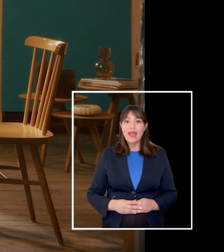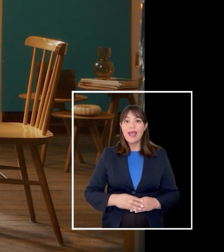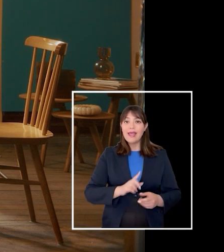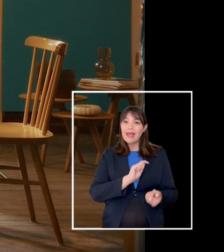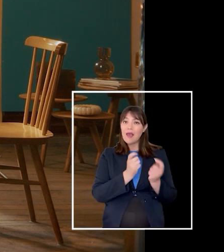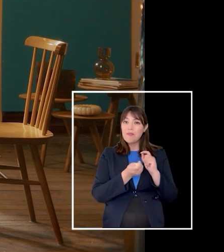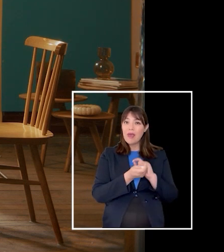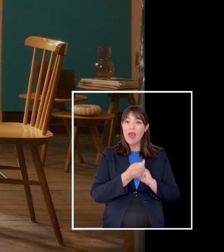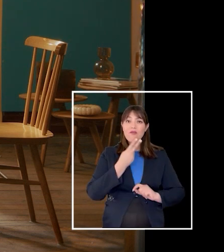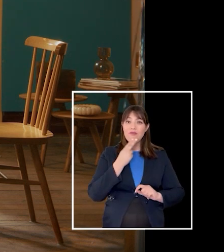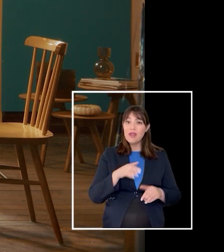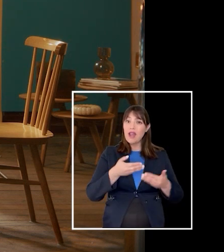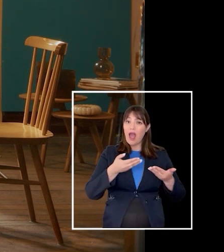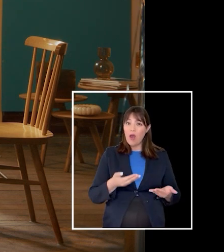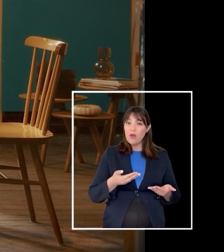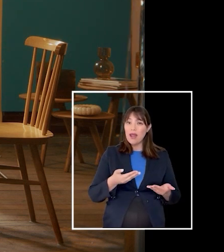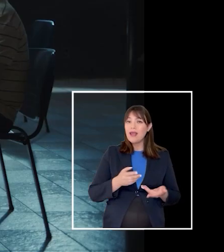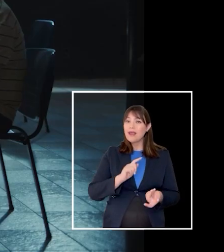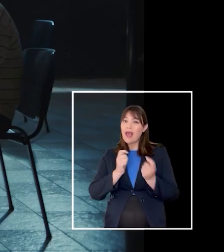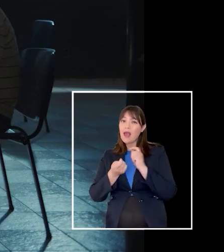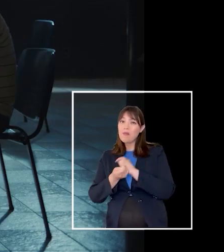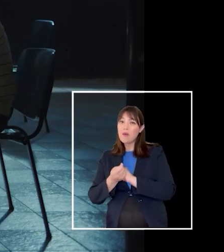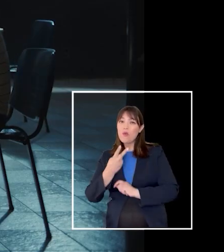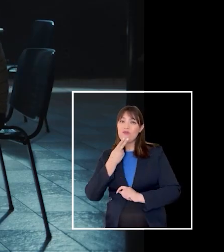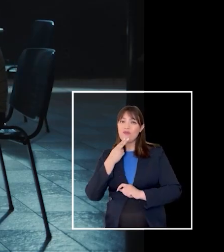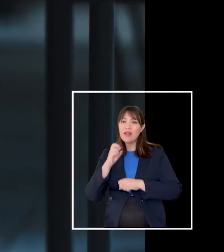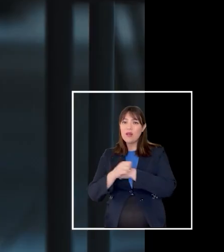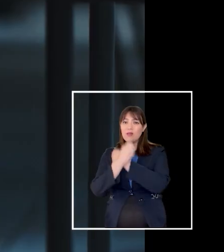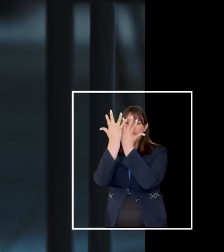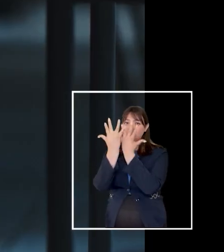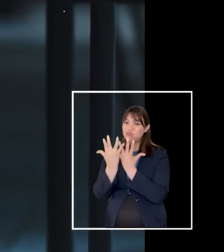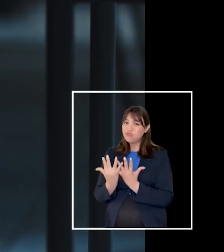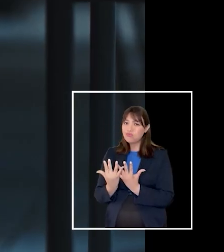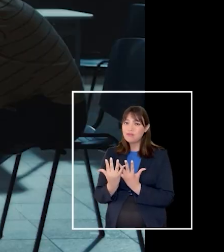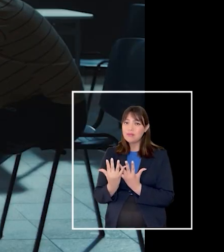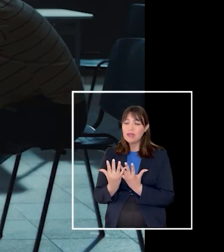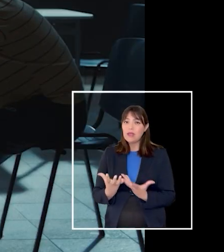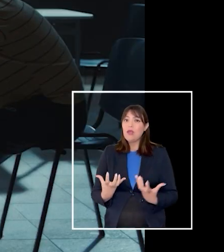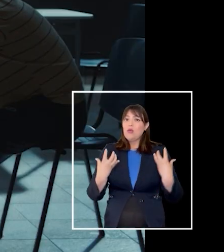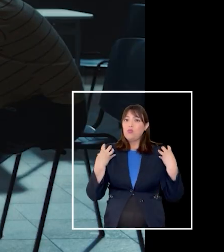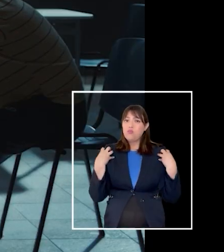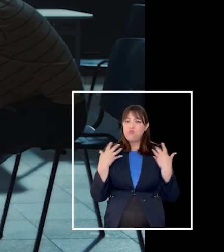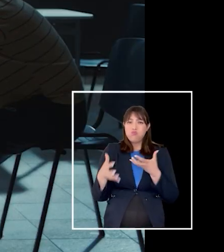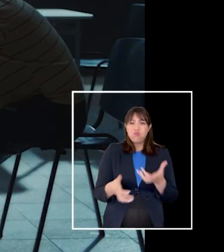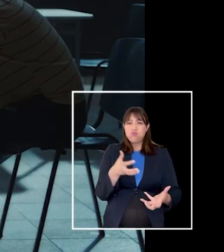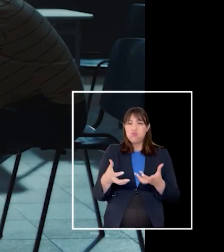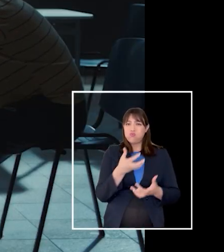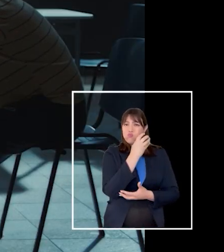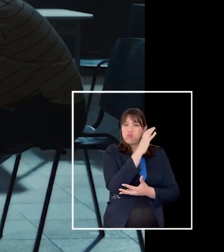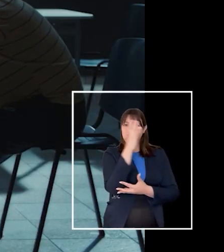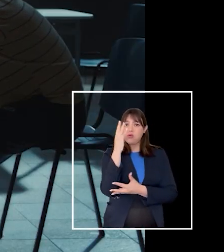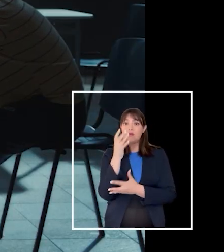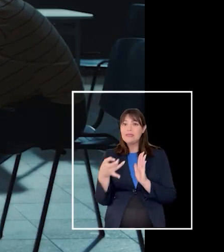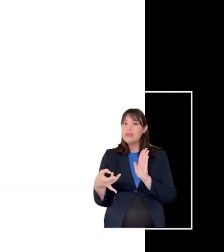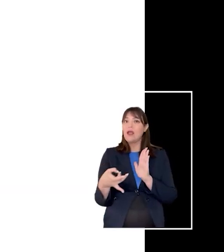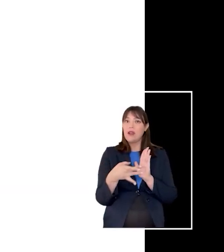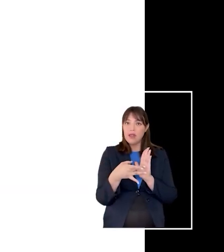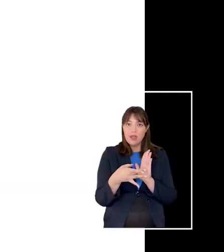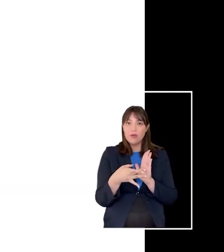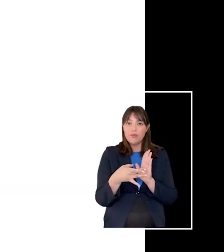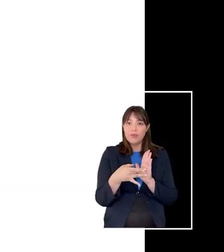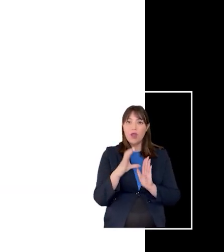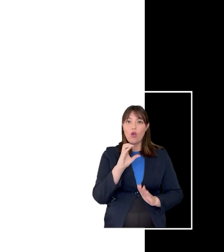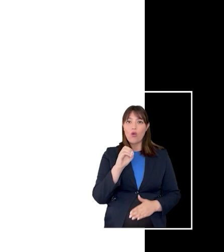No cambies vivir estos momentos por vivir en la cárcel. Provocar un incendio forestal es un delito.